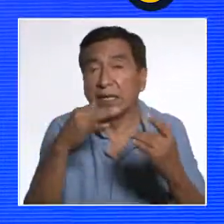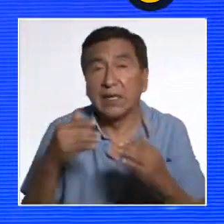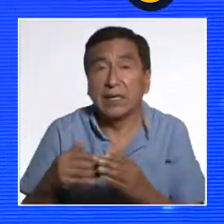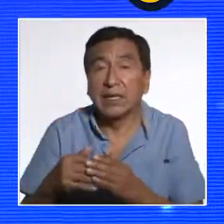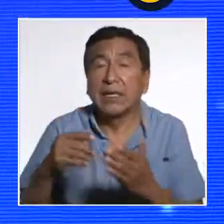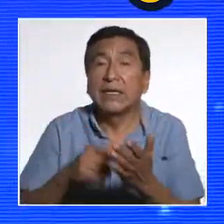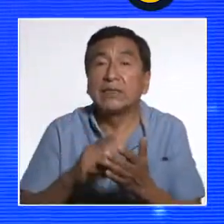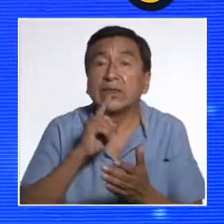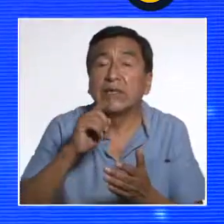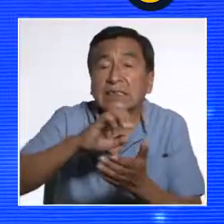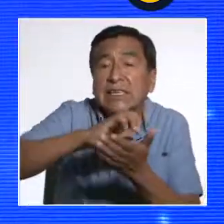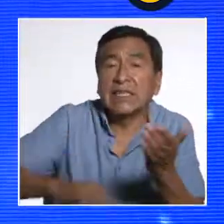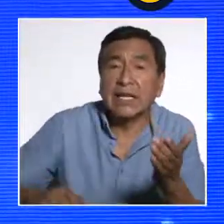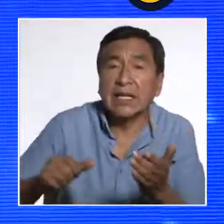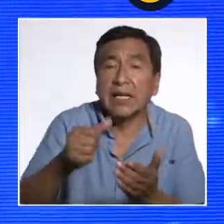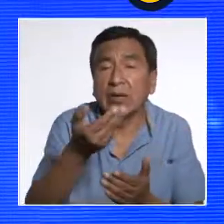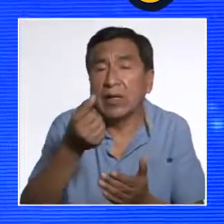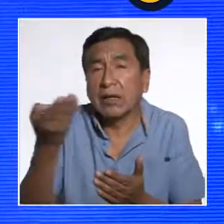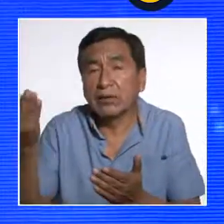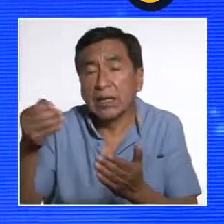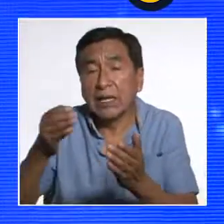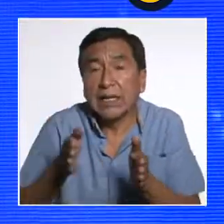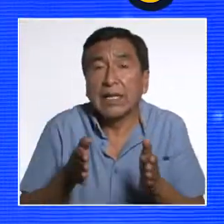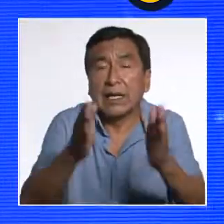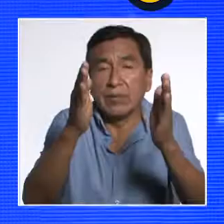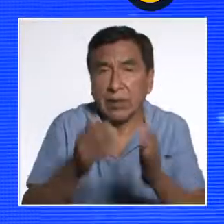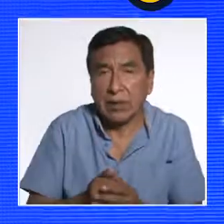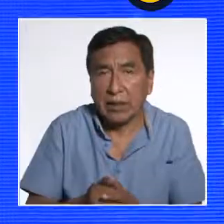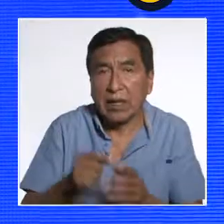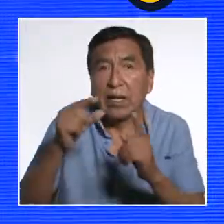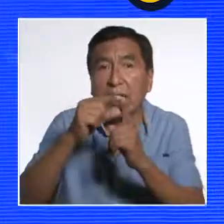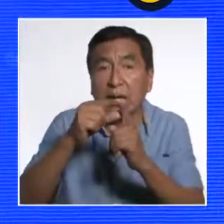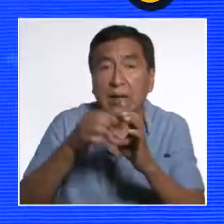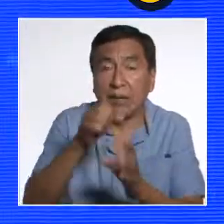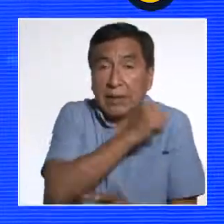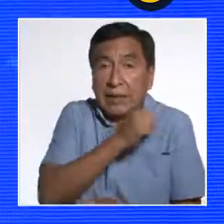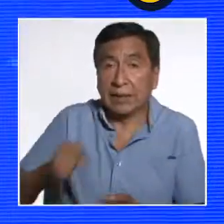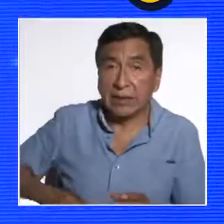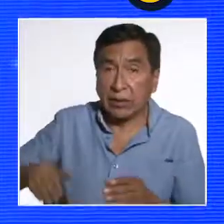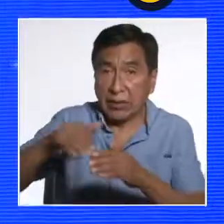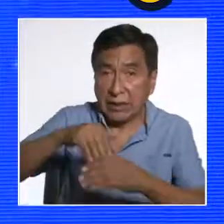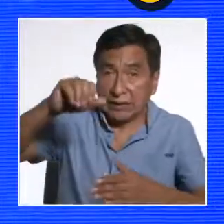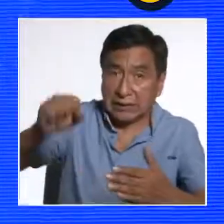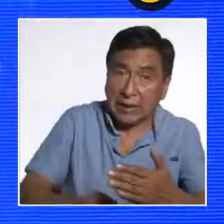Eso es quitar algo del camino. La palabra del Señor en el libro de Salmos,